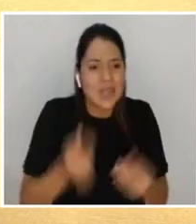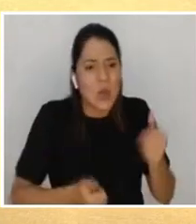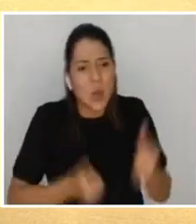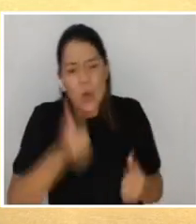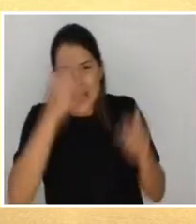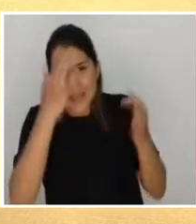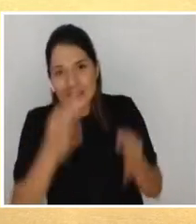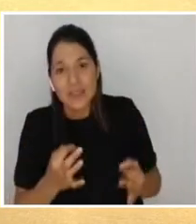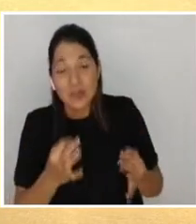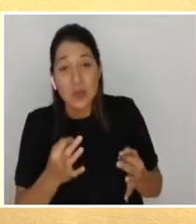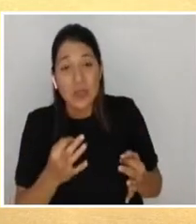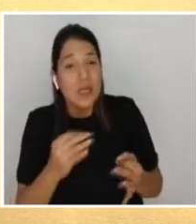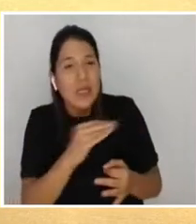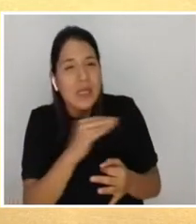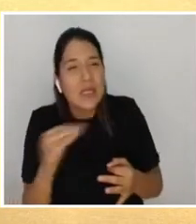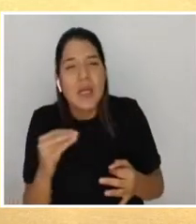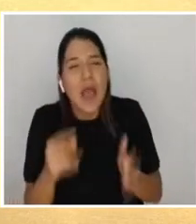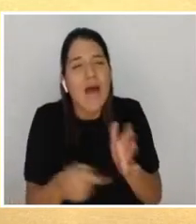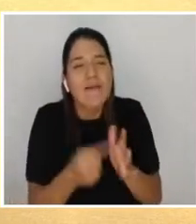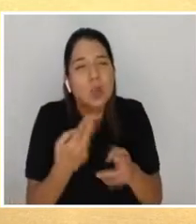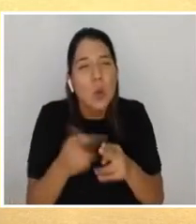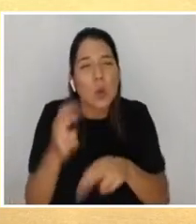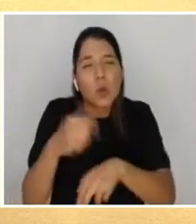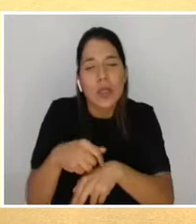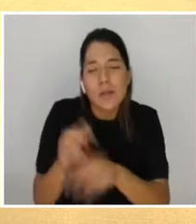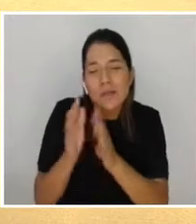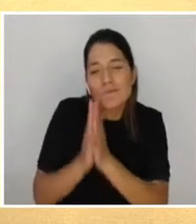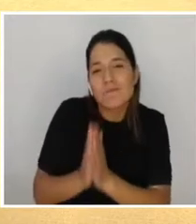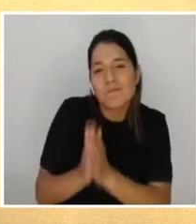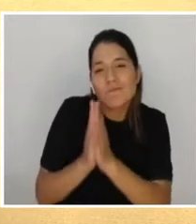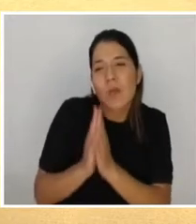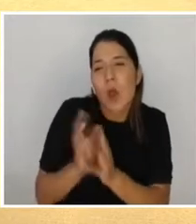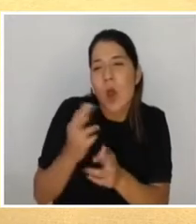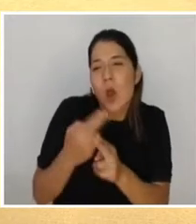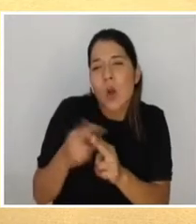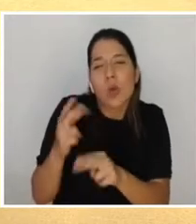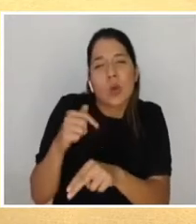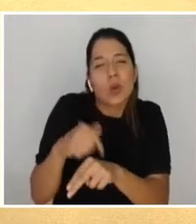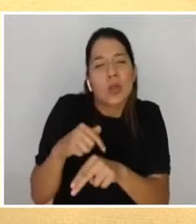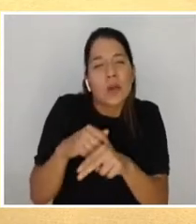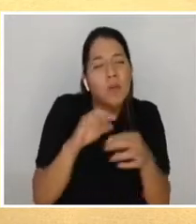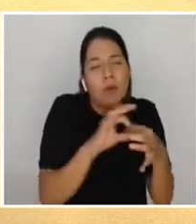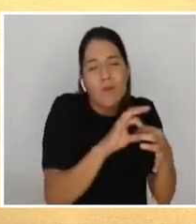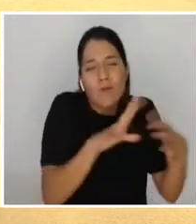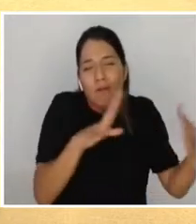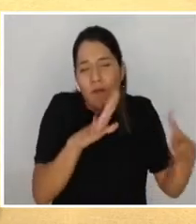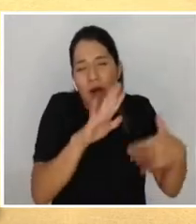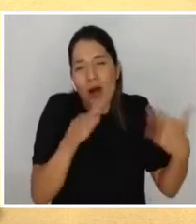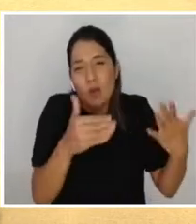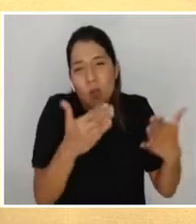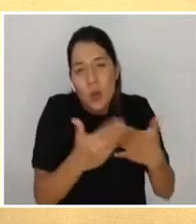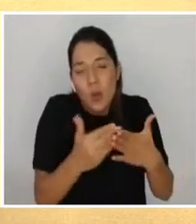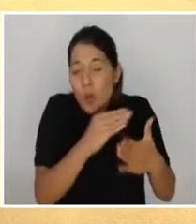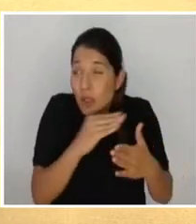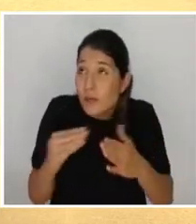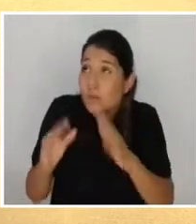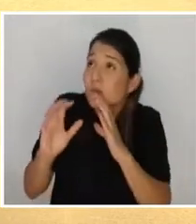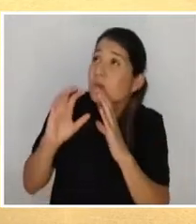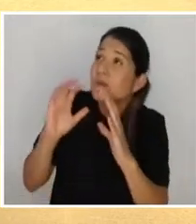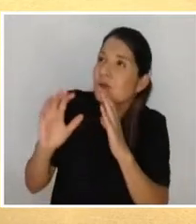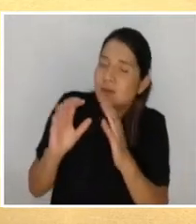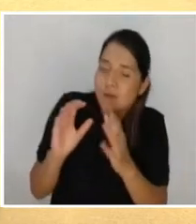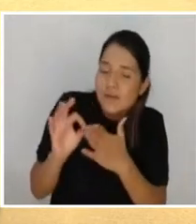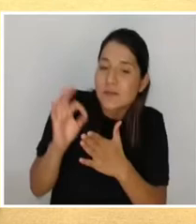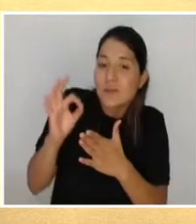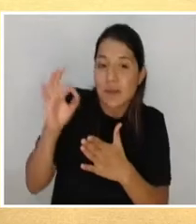ese ratito de meditación, ese ratito de desconectarse de todo y ponerse espiritual, como le digo,